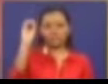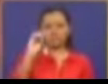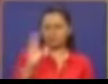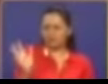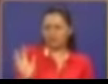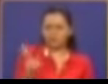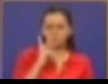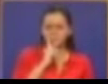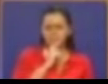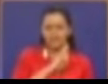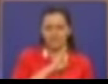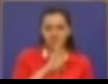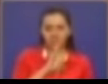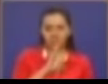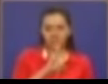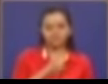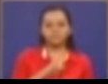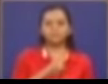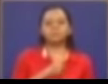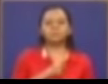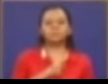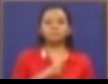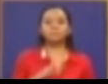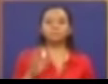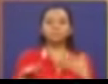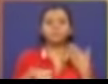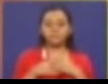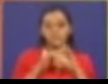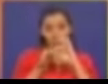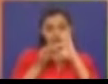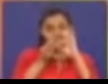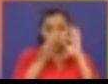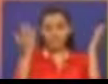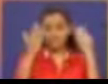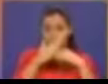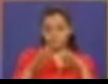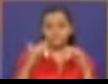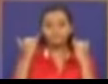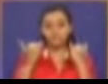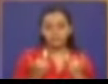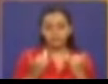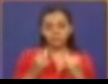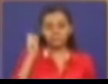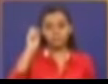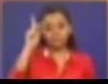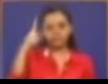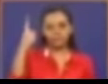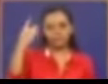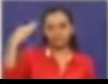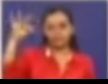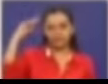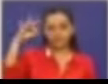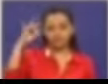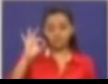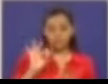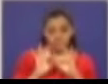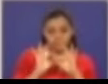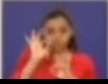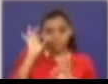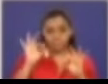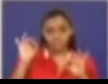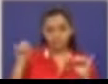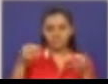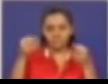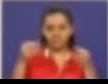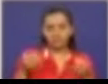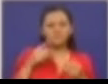mentira. Todo esto se ha corregido, compañeros. Ahora el criterio único para la medición del sector informal ni siquiera es